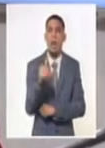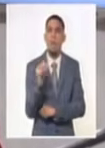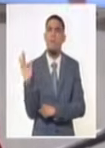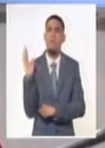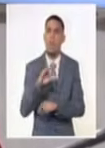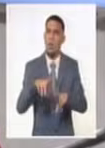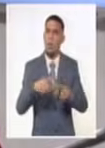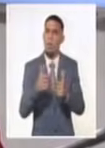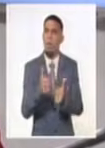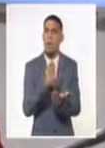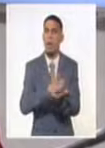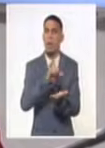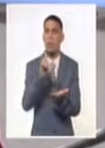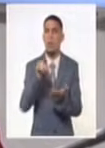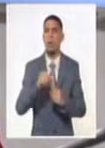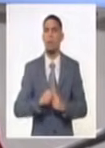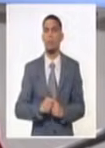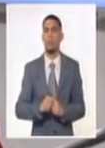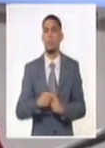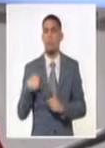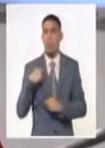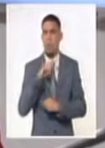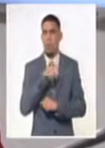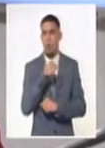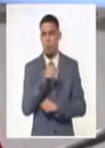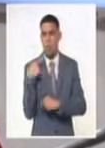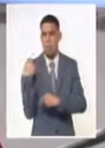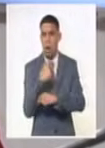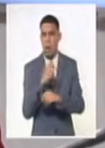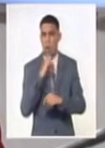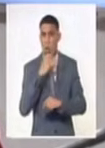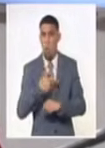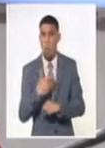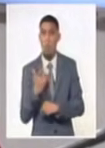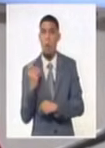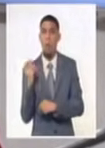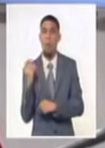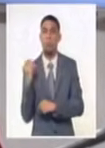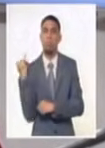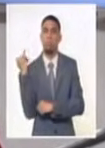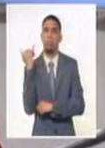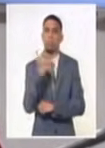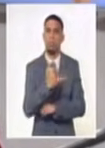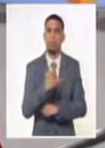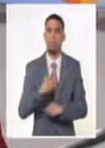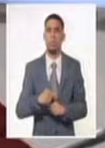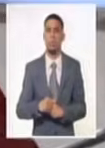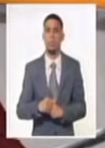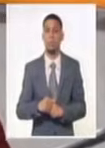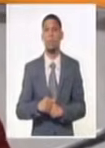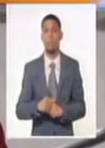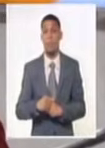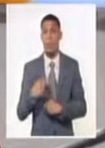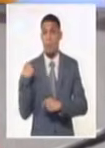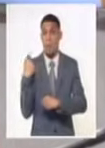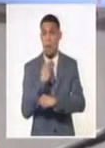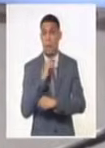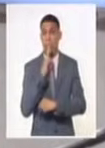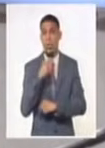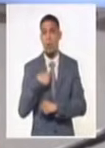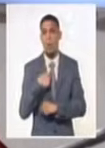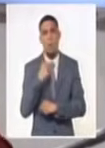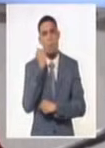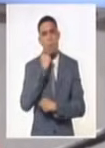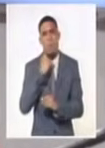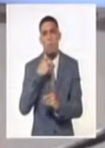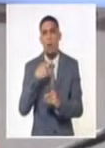usted? Ella era la que más caminaba realmente, pero bueno, yo creo que es muy difícil, porque es lo que más nos anima,